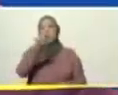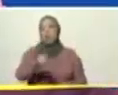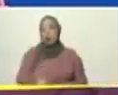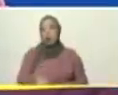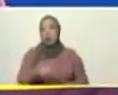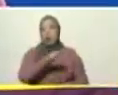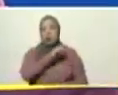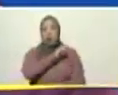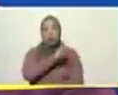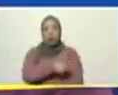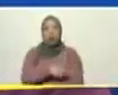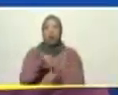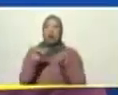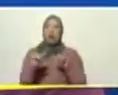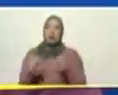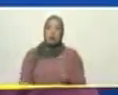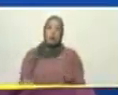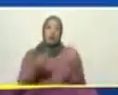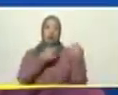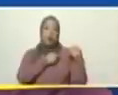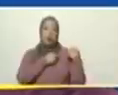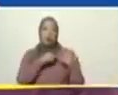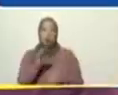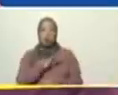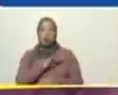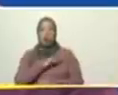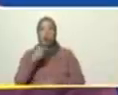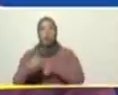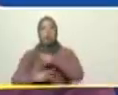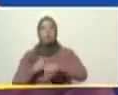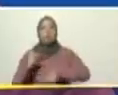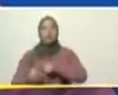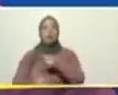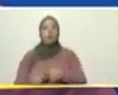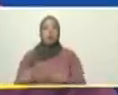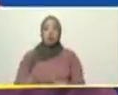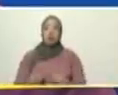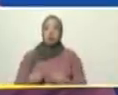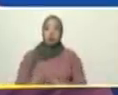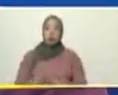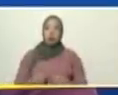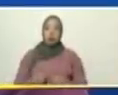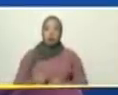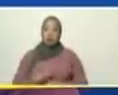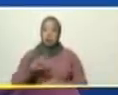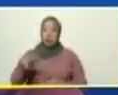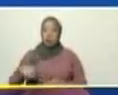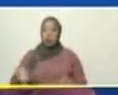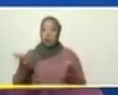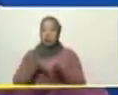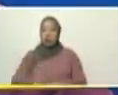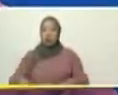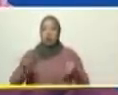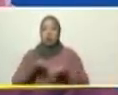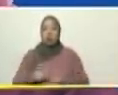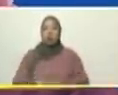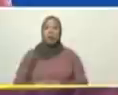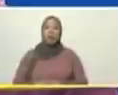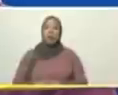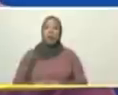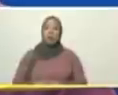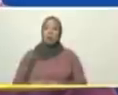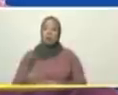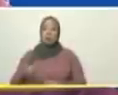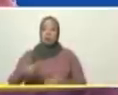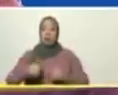sectores populares sean los mismos que dirijan sus propios procesos y que sean los verdaderos protagonistas, no existe el anticomunismo y la gente